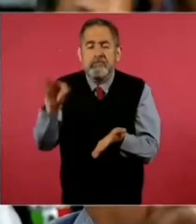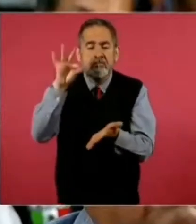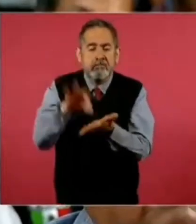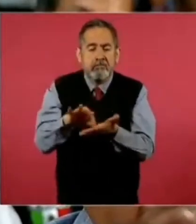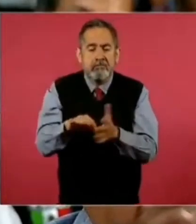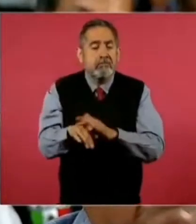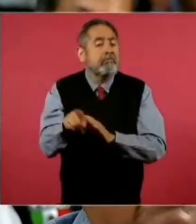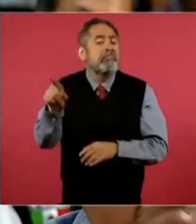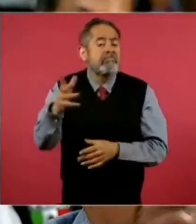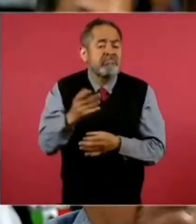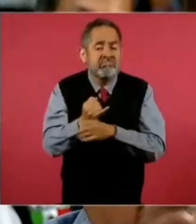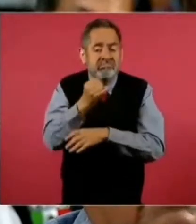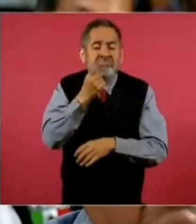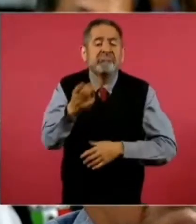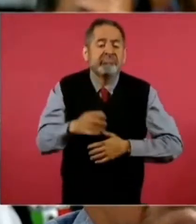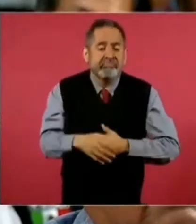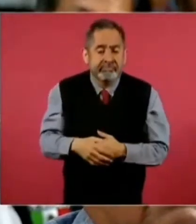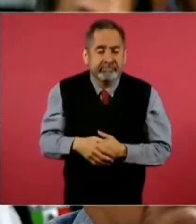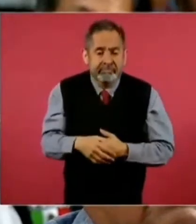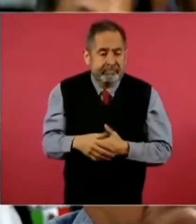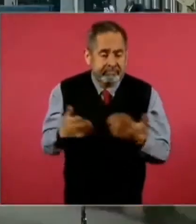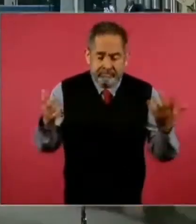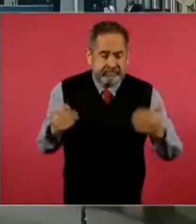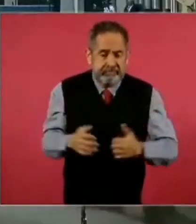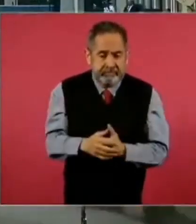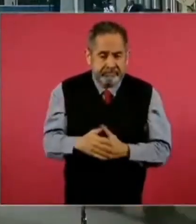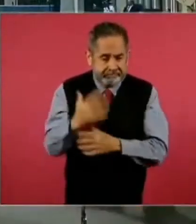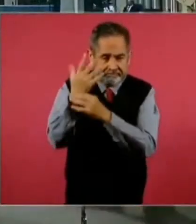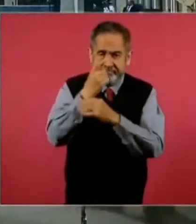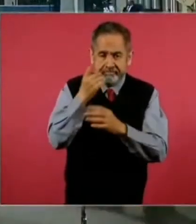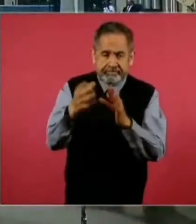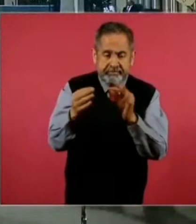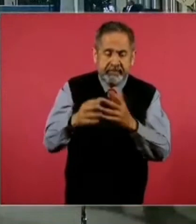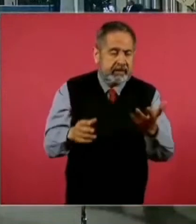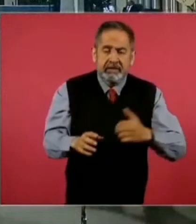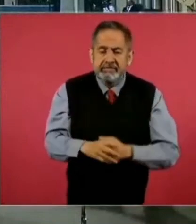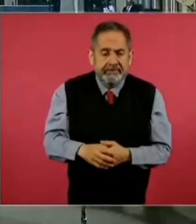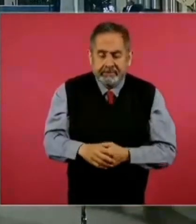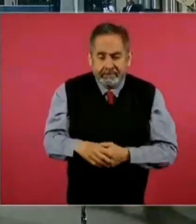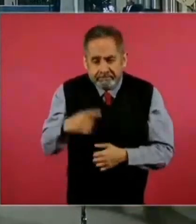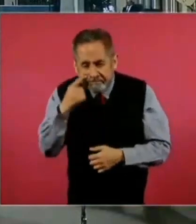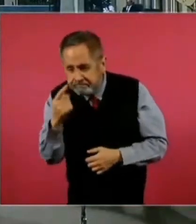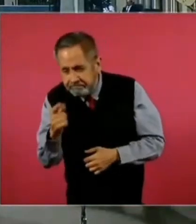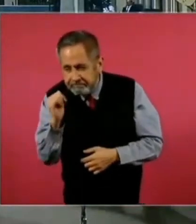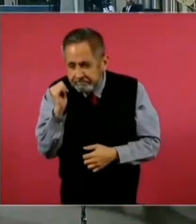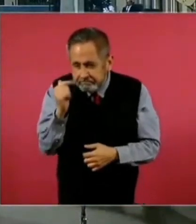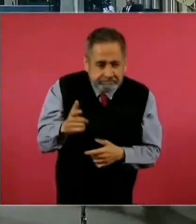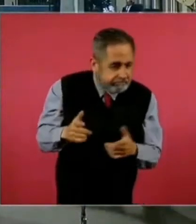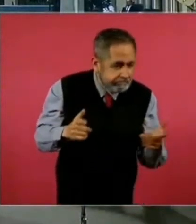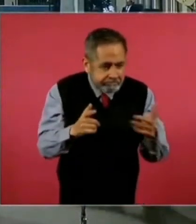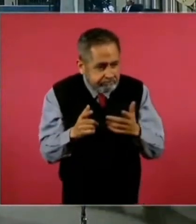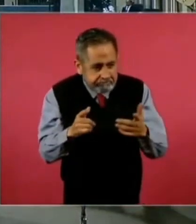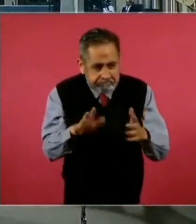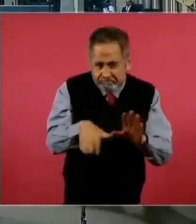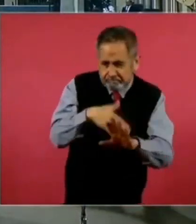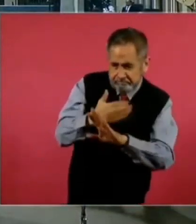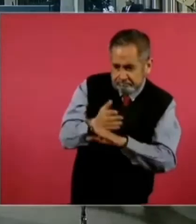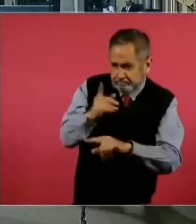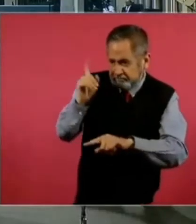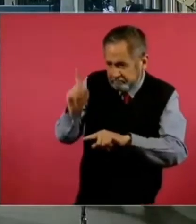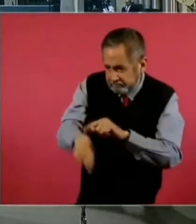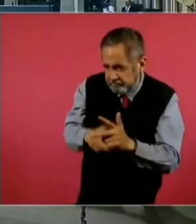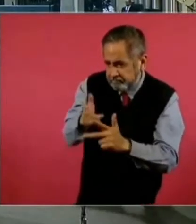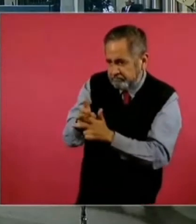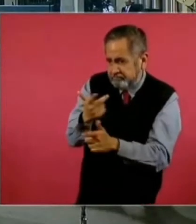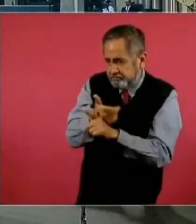determinó que, cito literal, no se advierte que se haya limitado o menoscabado el derecho a la libertad